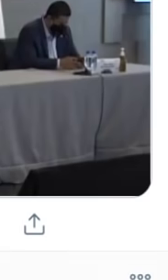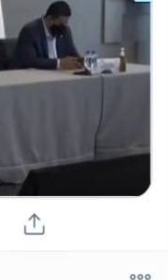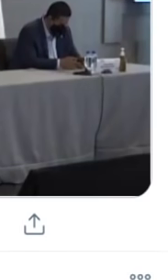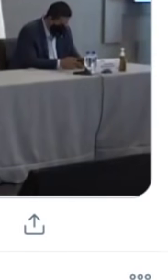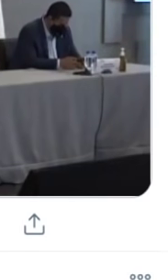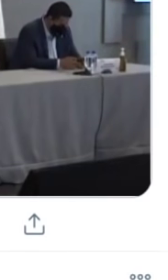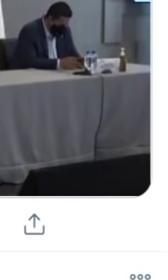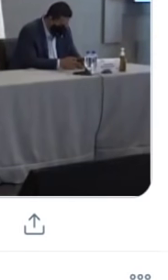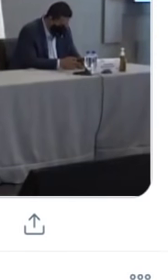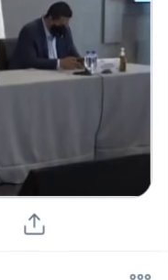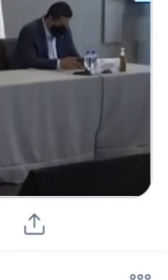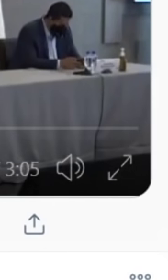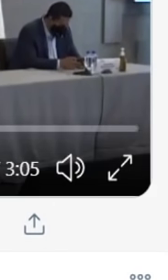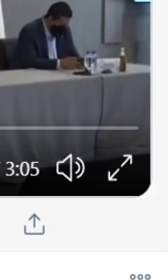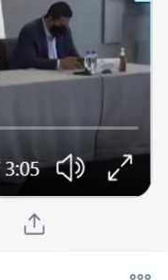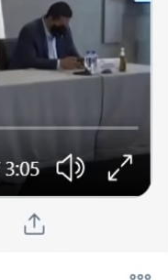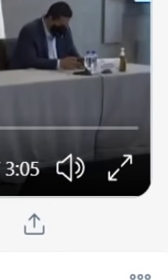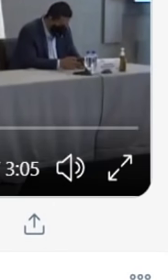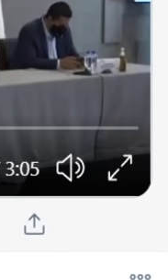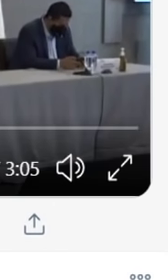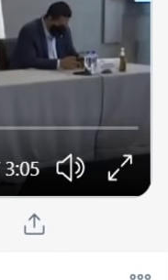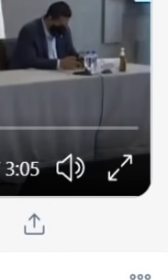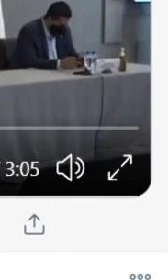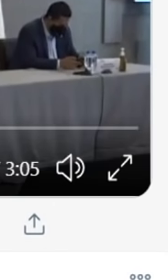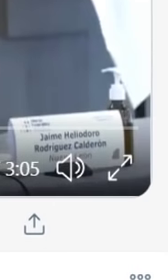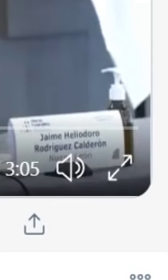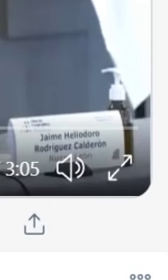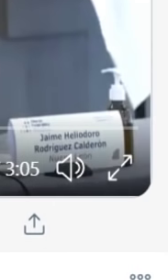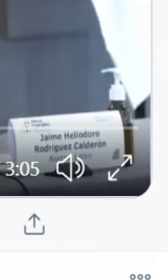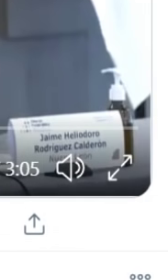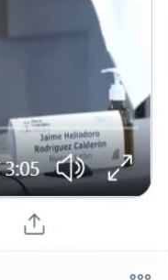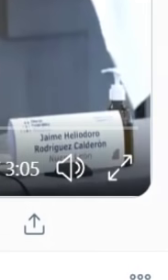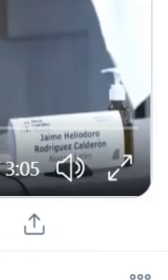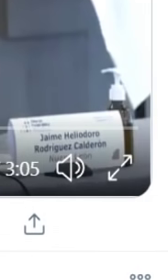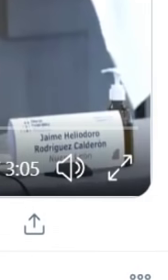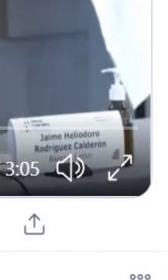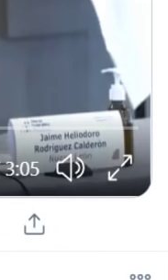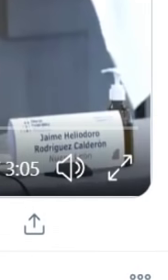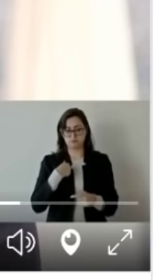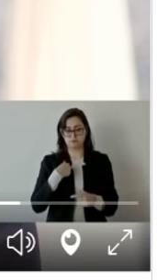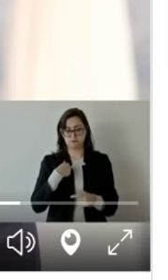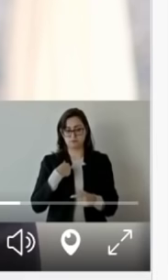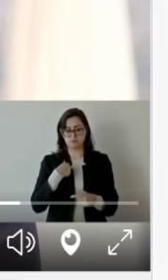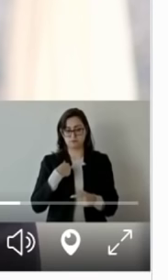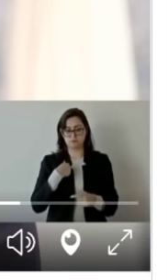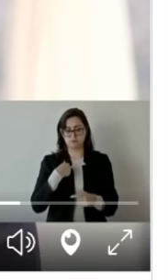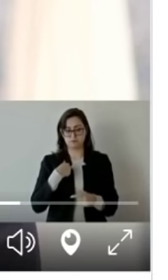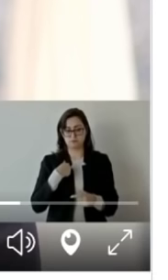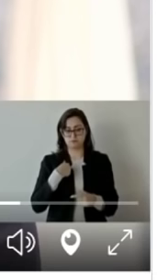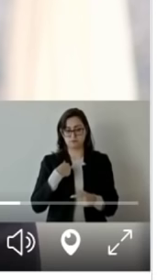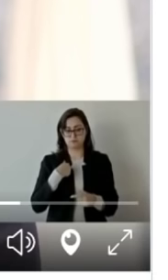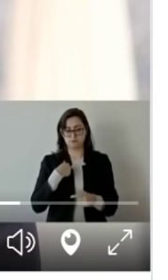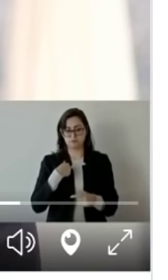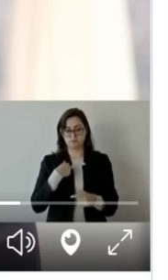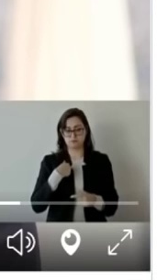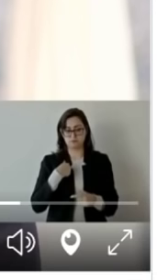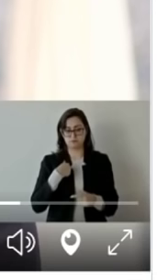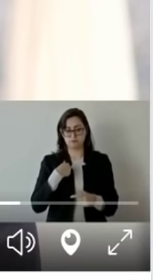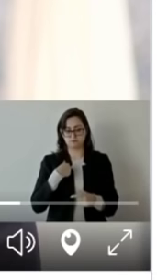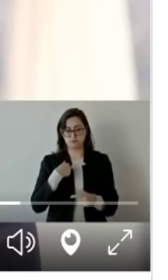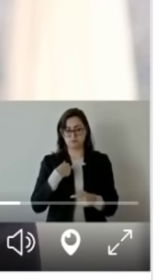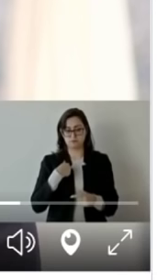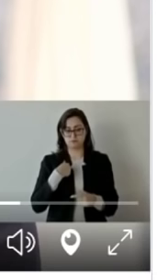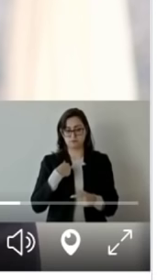que impactan negativamente en la ya deteriorada economía nacional. Bueno, está deteriorada la economía. El presidente hizo